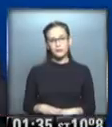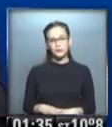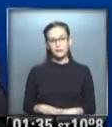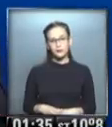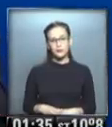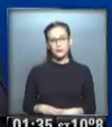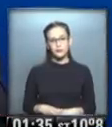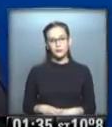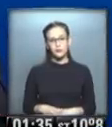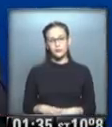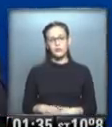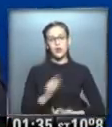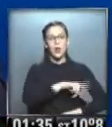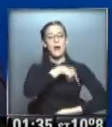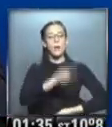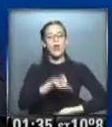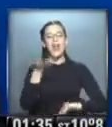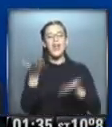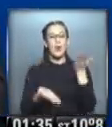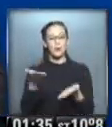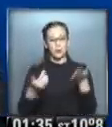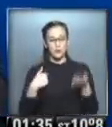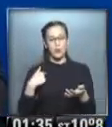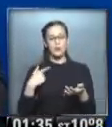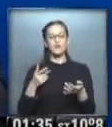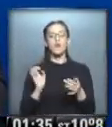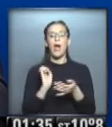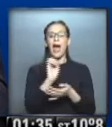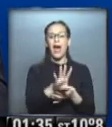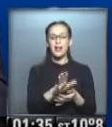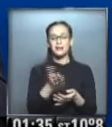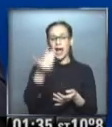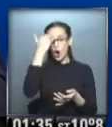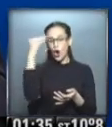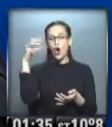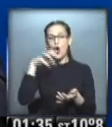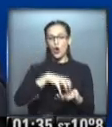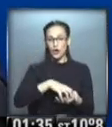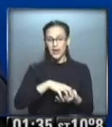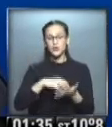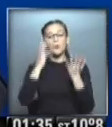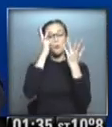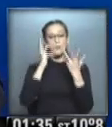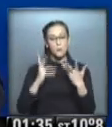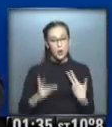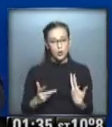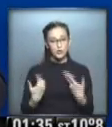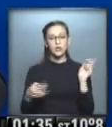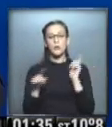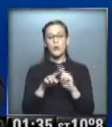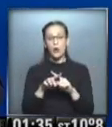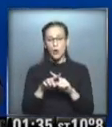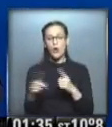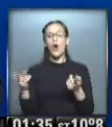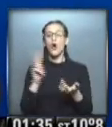El Poder Ejecutivo envió al Congreso, lo anunció ayer la Presidenta de la Nación, un proyecto para hacer una